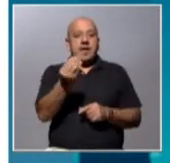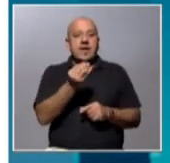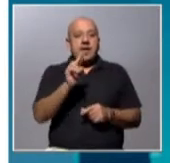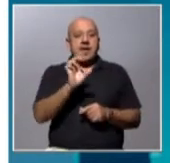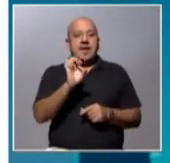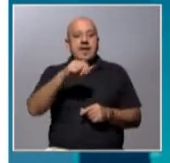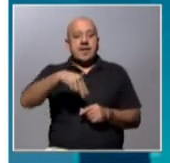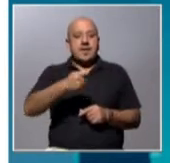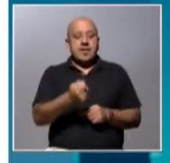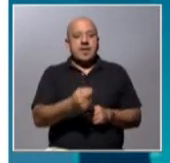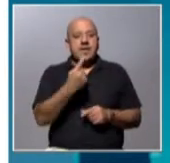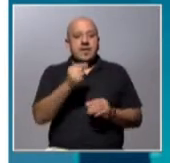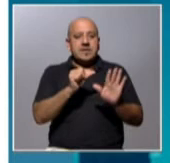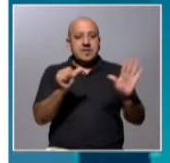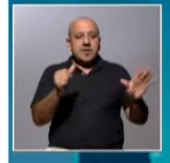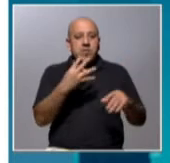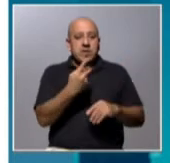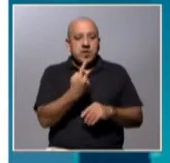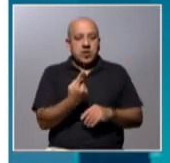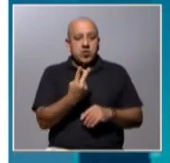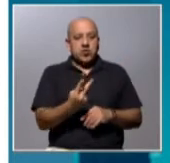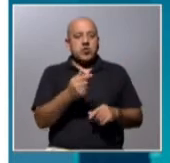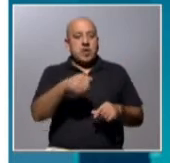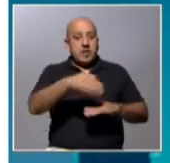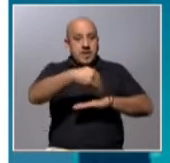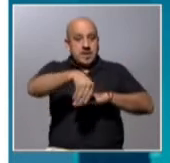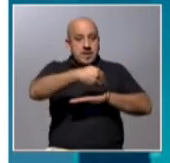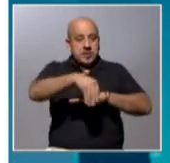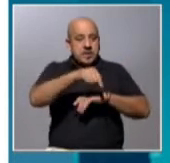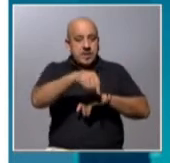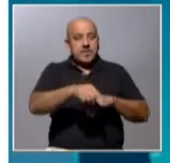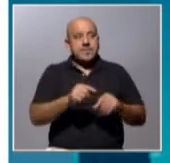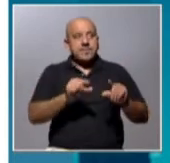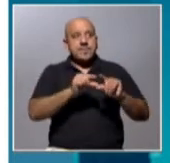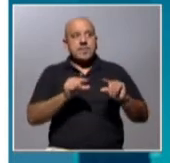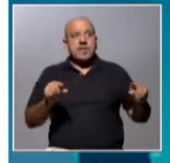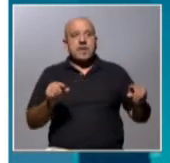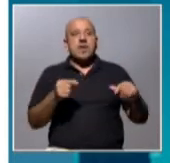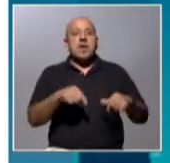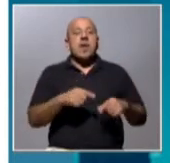1642, entre 18 y Colonia, ¿sí? Esto